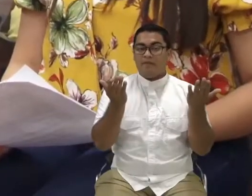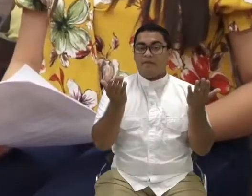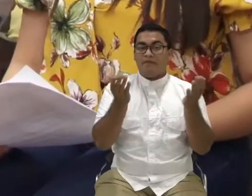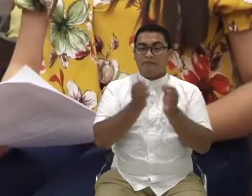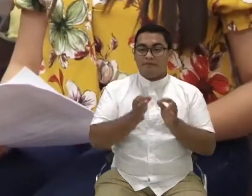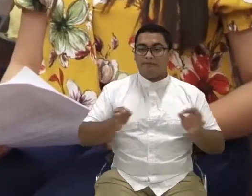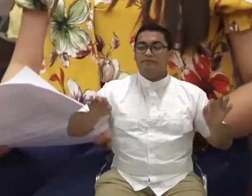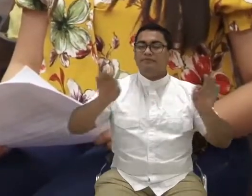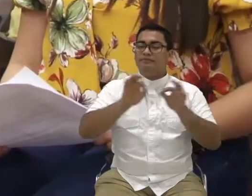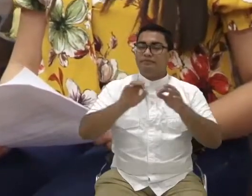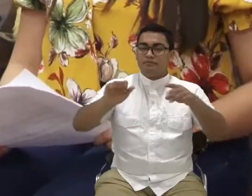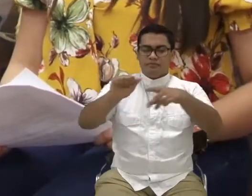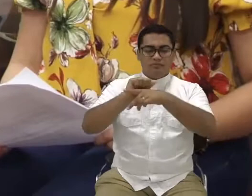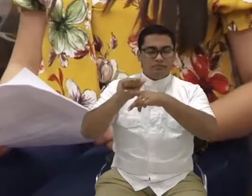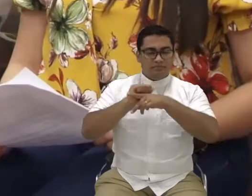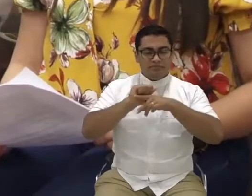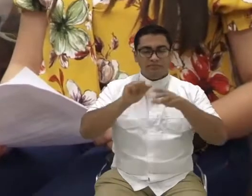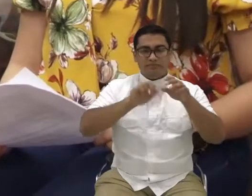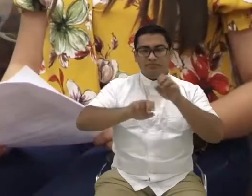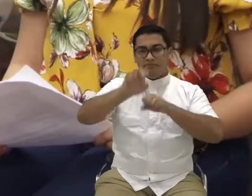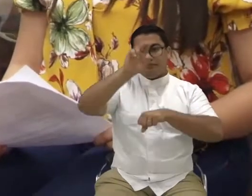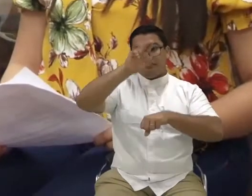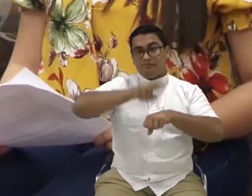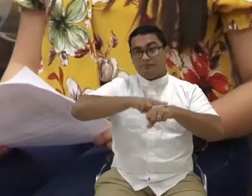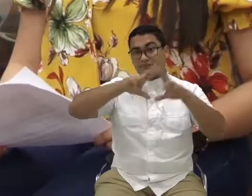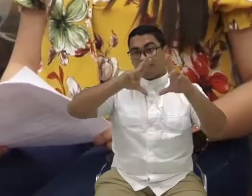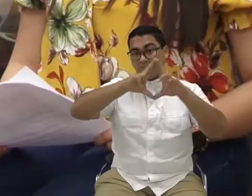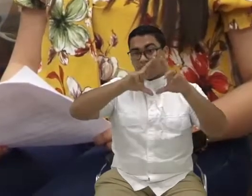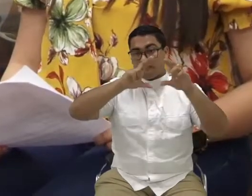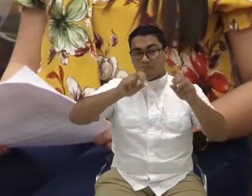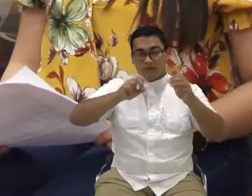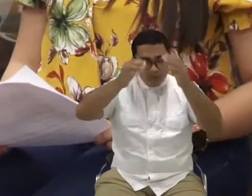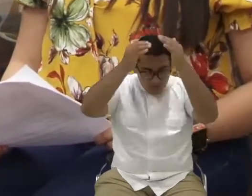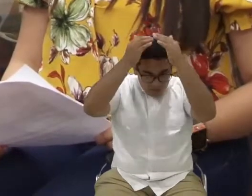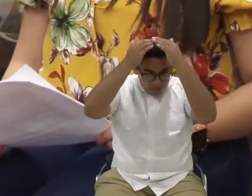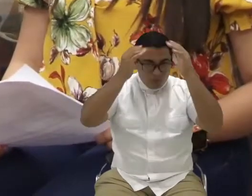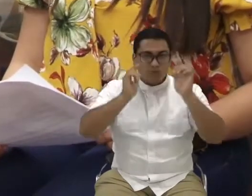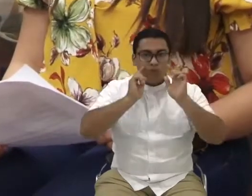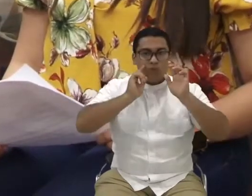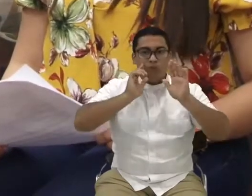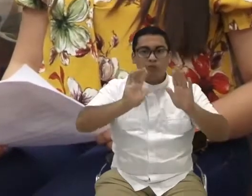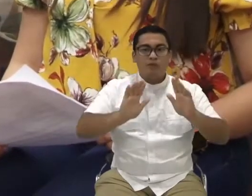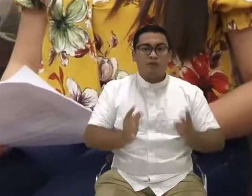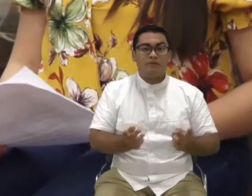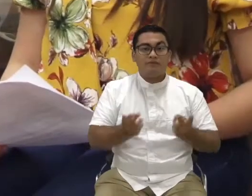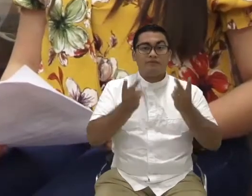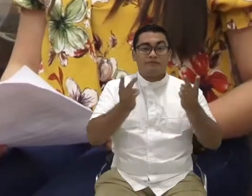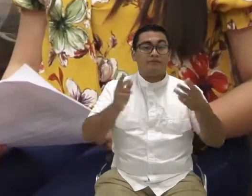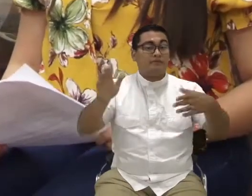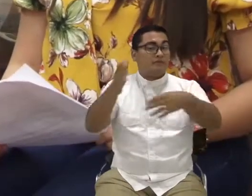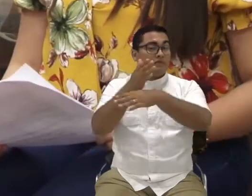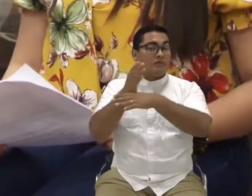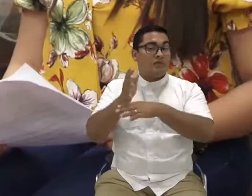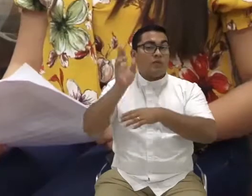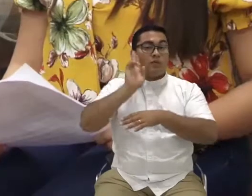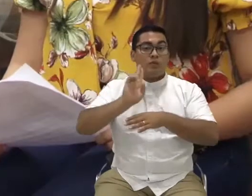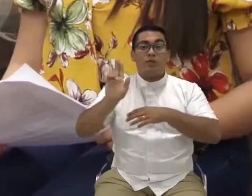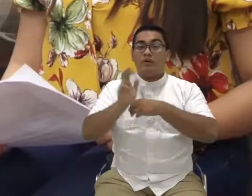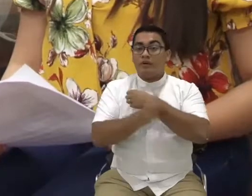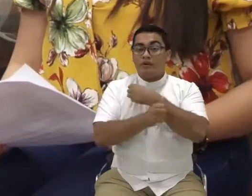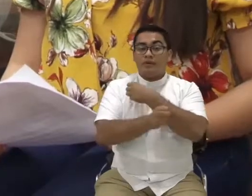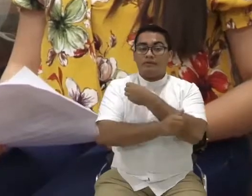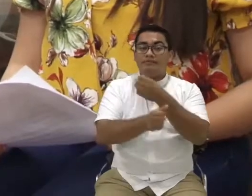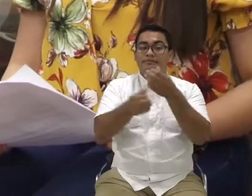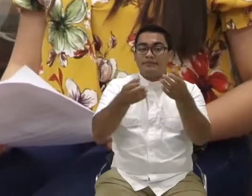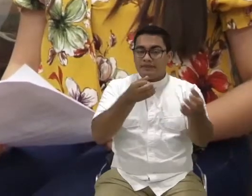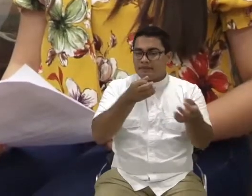eso nos sumamos a los ejercicios nacionales de preparación y respuesta de nuestro personal y de toda la comunidad universitaria para realmente estar preparada